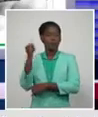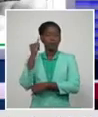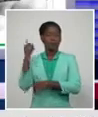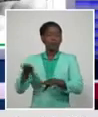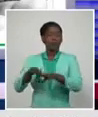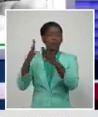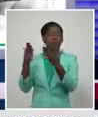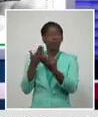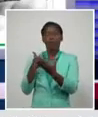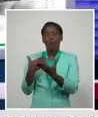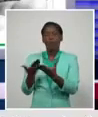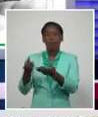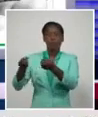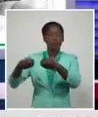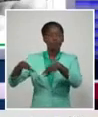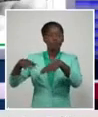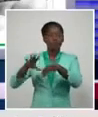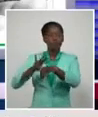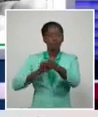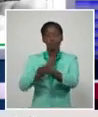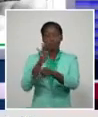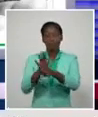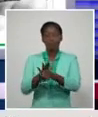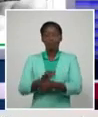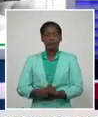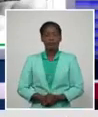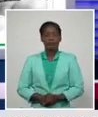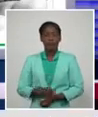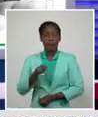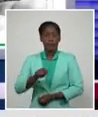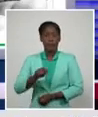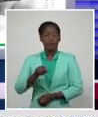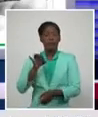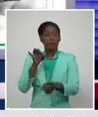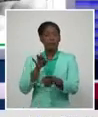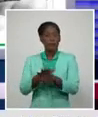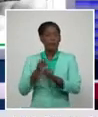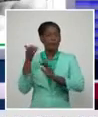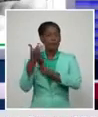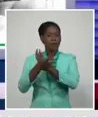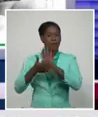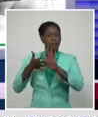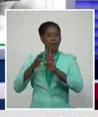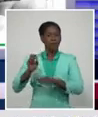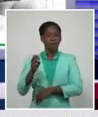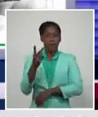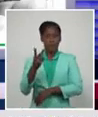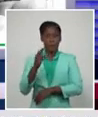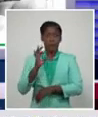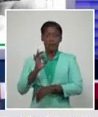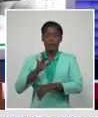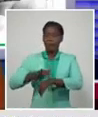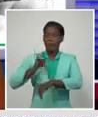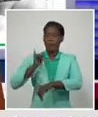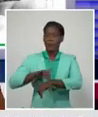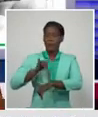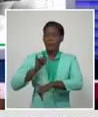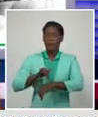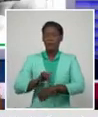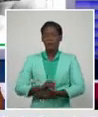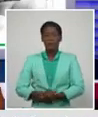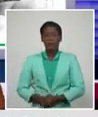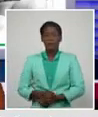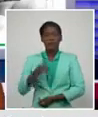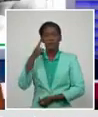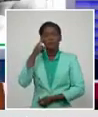la COVID-19. Nos acompaña desde la media hora la intérprete de lengua de señas, Mercedes González, y hoy revisando las